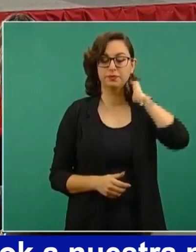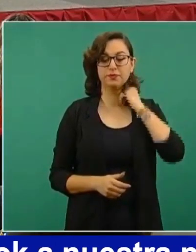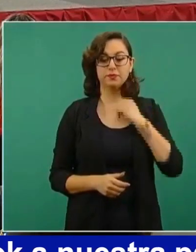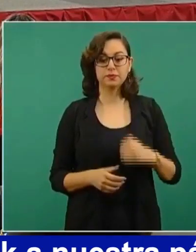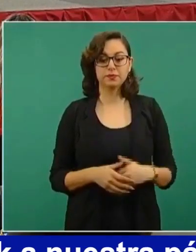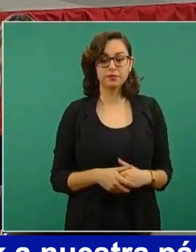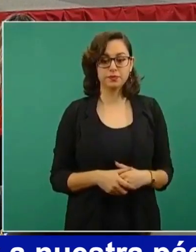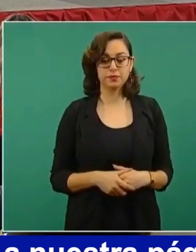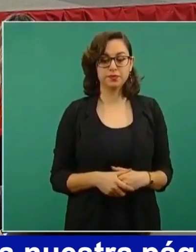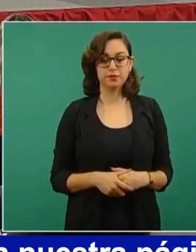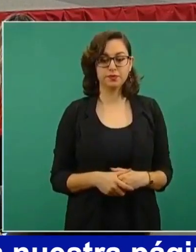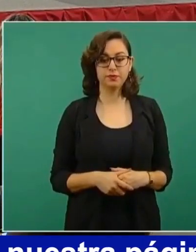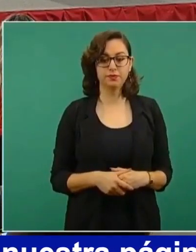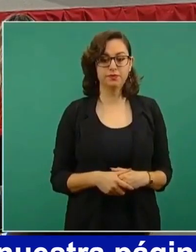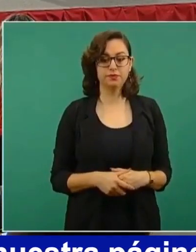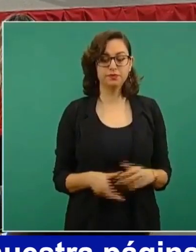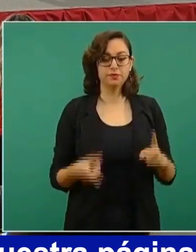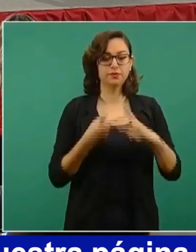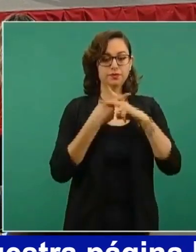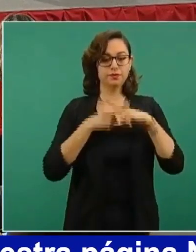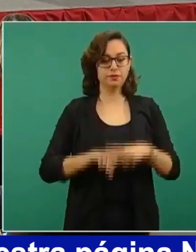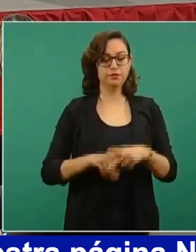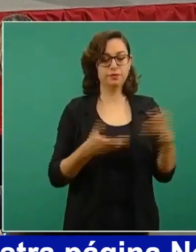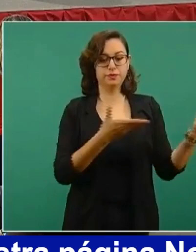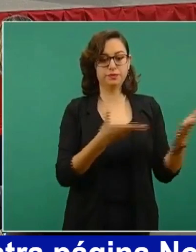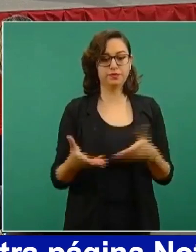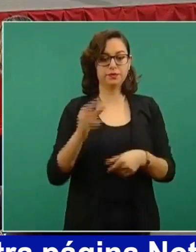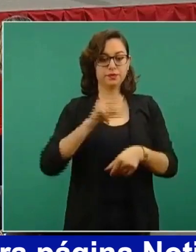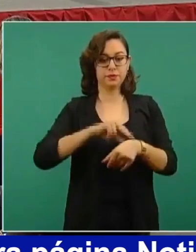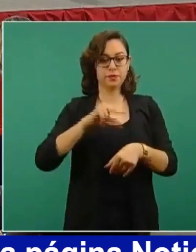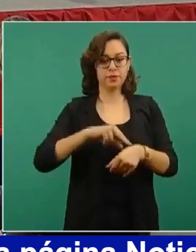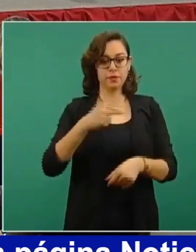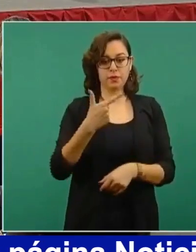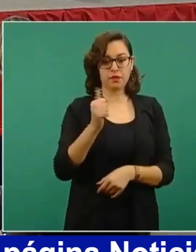iniciar con el doctor Hugo López-Gatell,